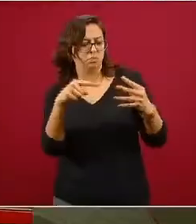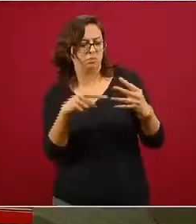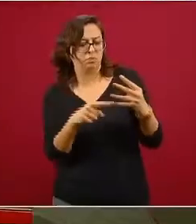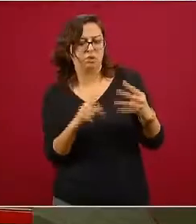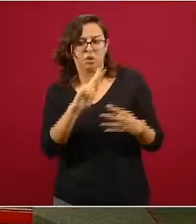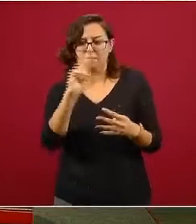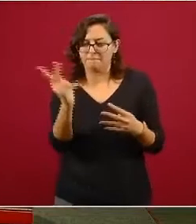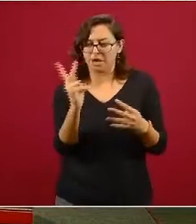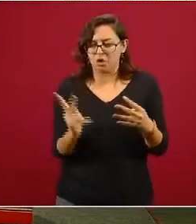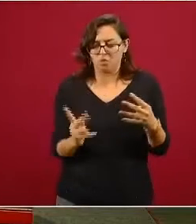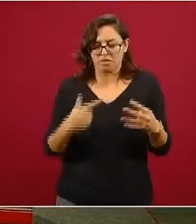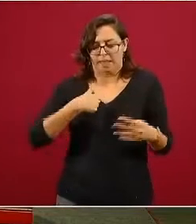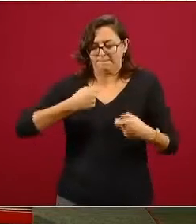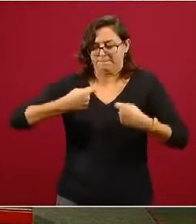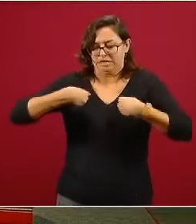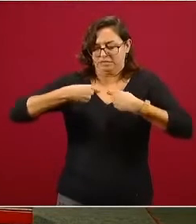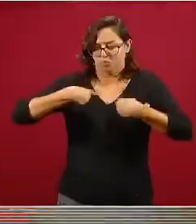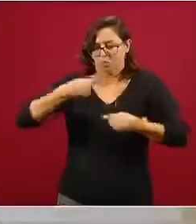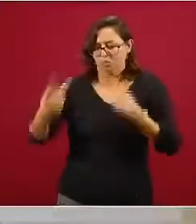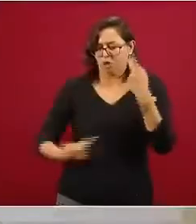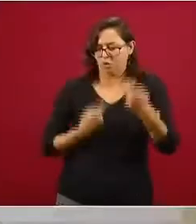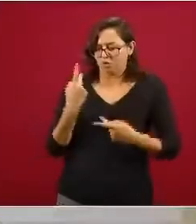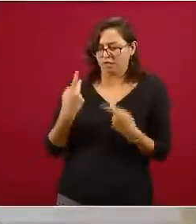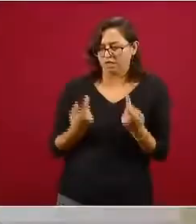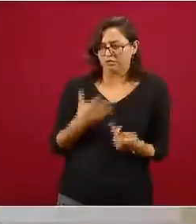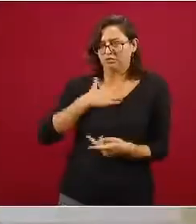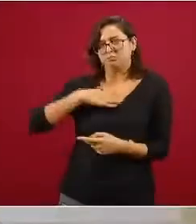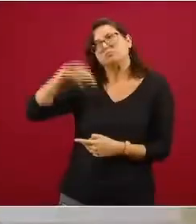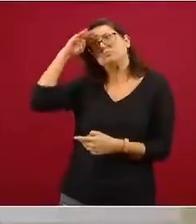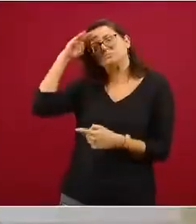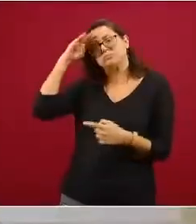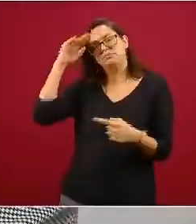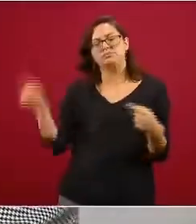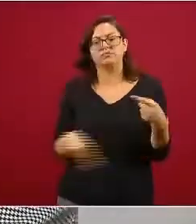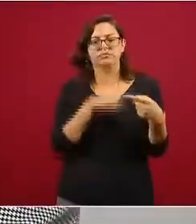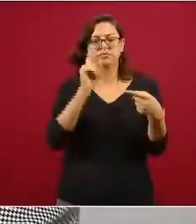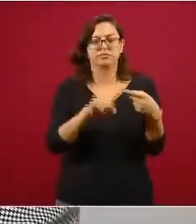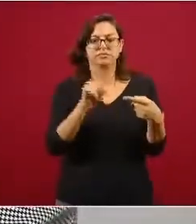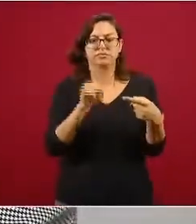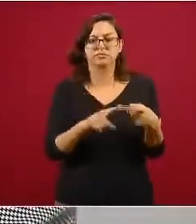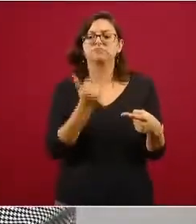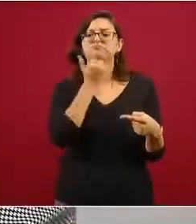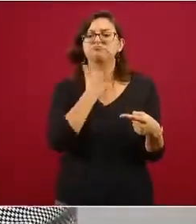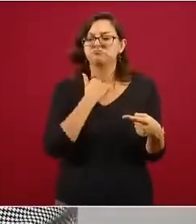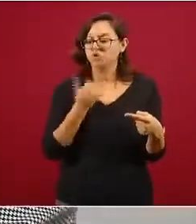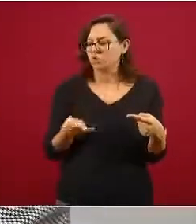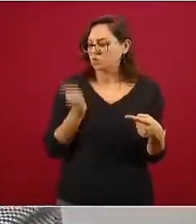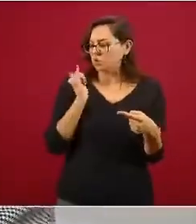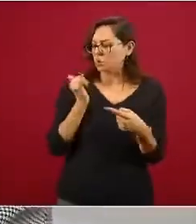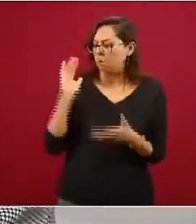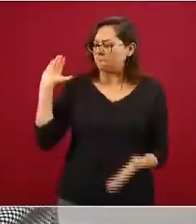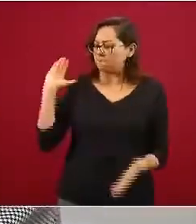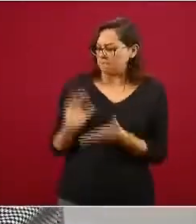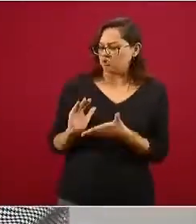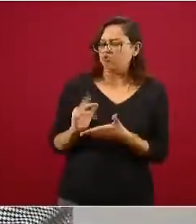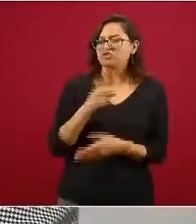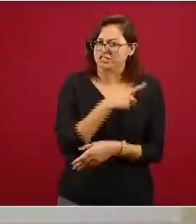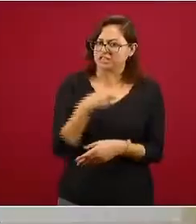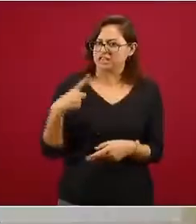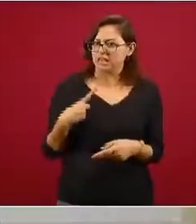todos debemos de preguntarnos a nosotros mismos. Número 1, ¿debo de cortar la cantidad de alcohol que bebo? ¿Debo de